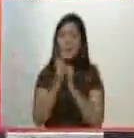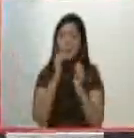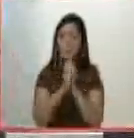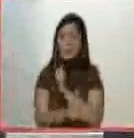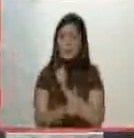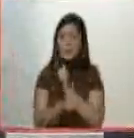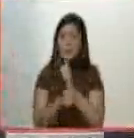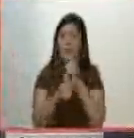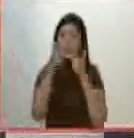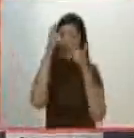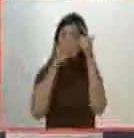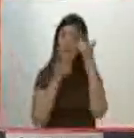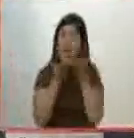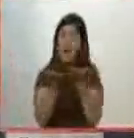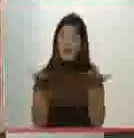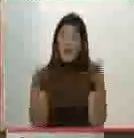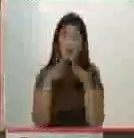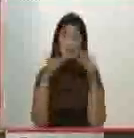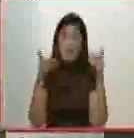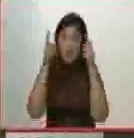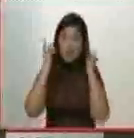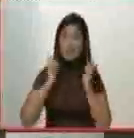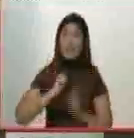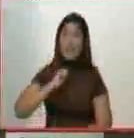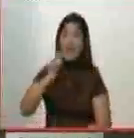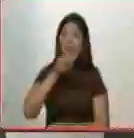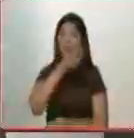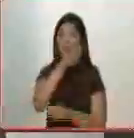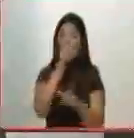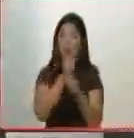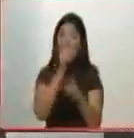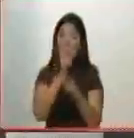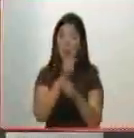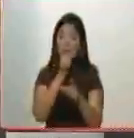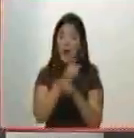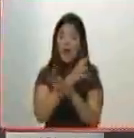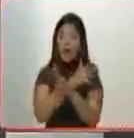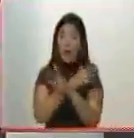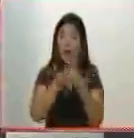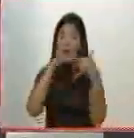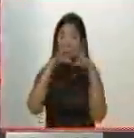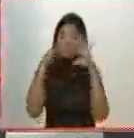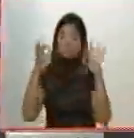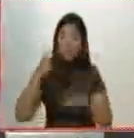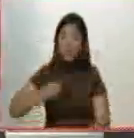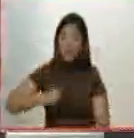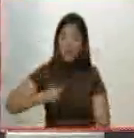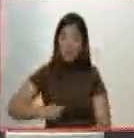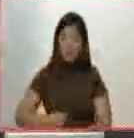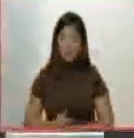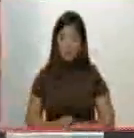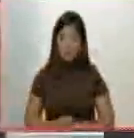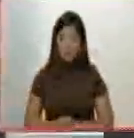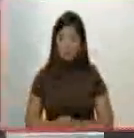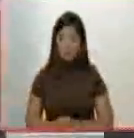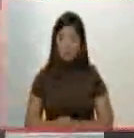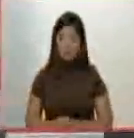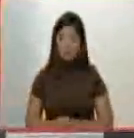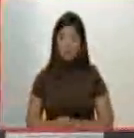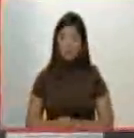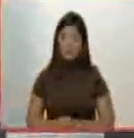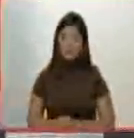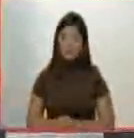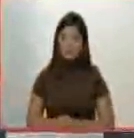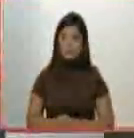generación Chávez, a todos nuestros atletas que participaron en los 17º Juegos Panamericanos Toronto 2015.